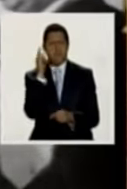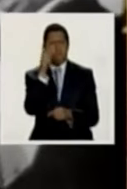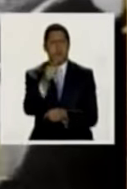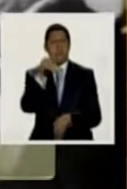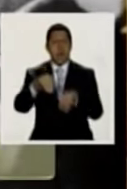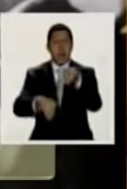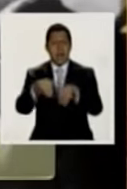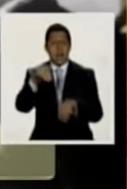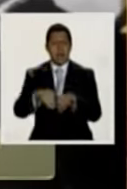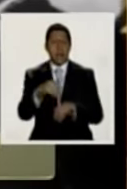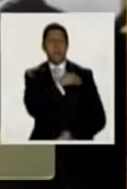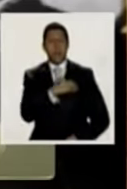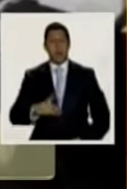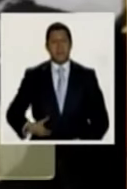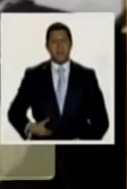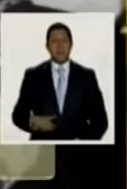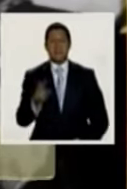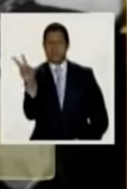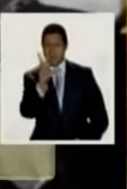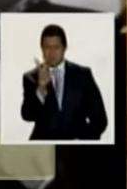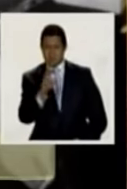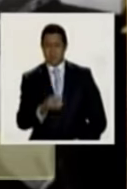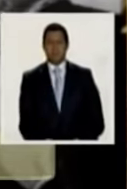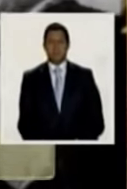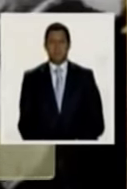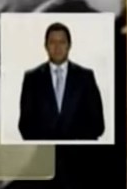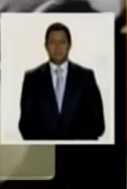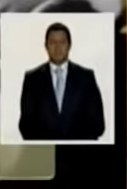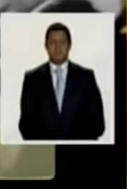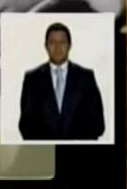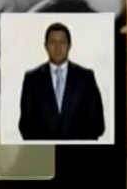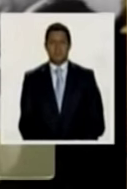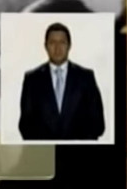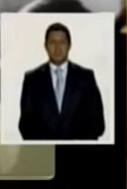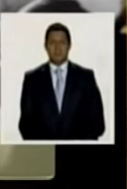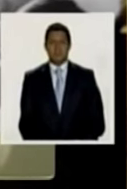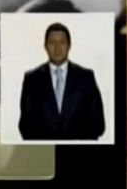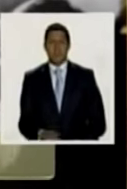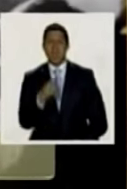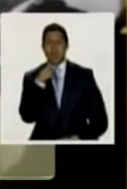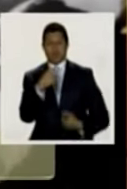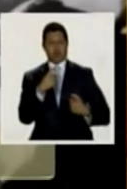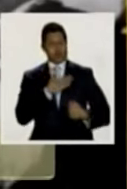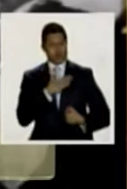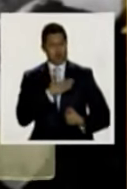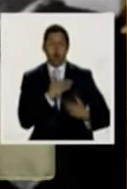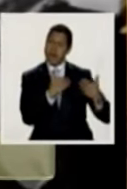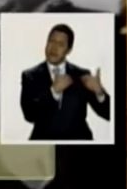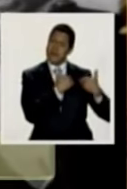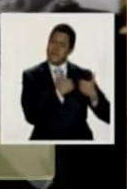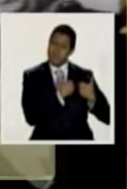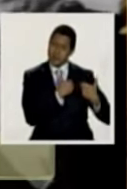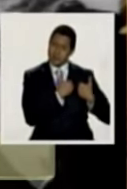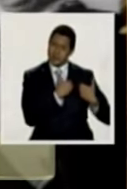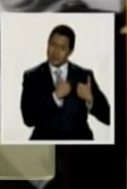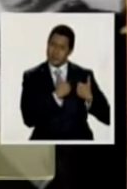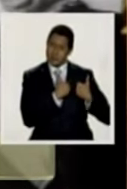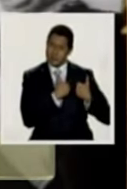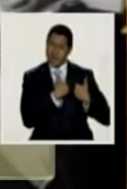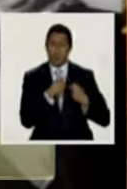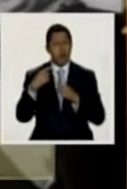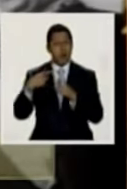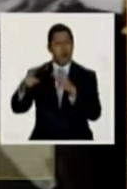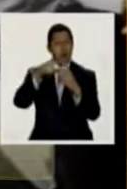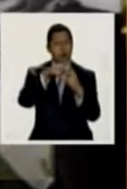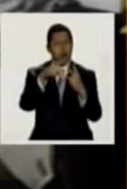electoral por la presidencia de la República. Sobre mí recayó la responsabilidad, pero en los